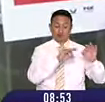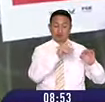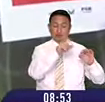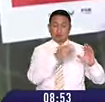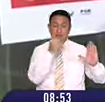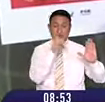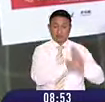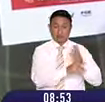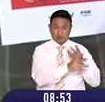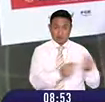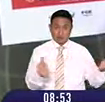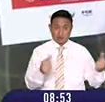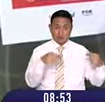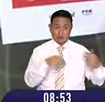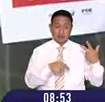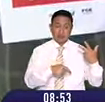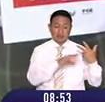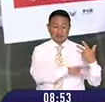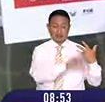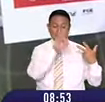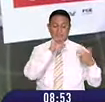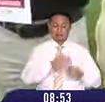desaparecidas en el país informó Marilyn jarami